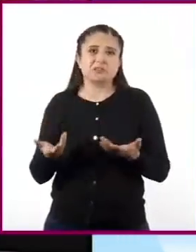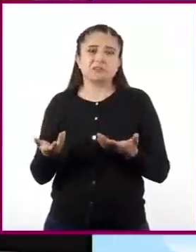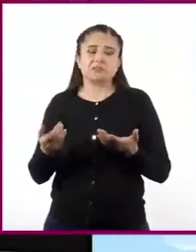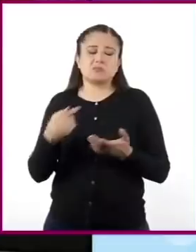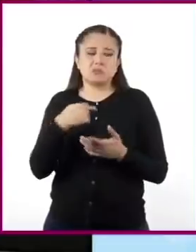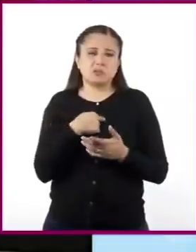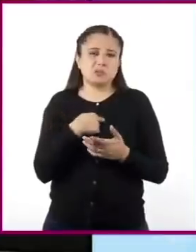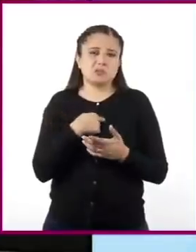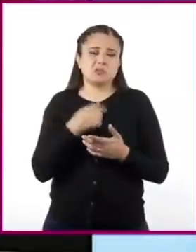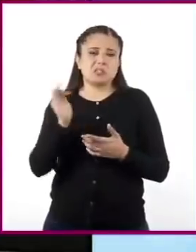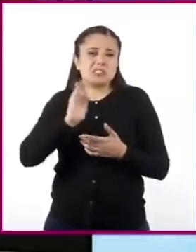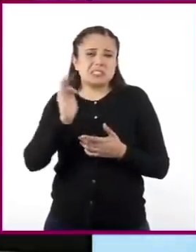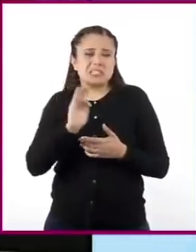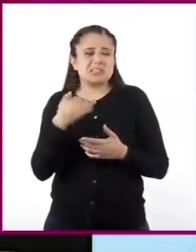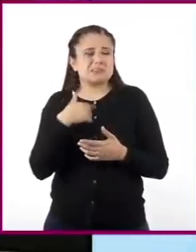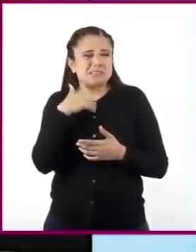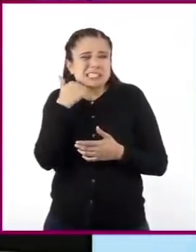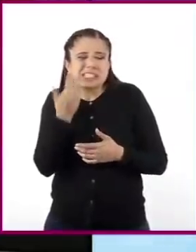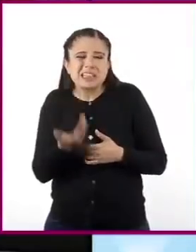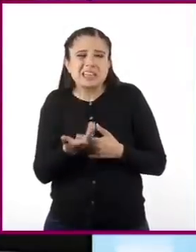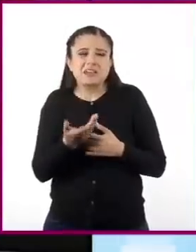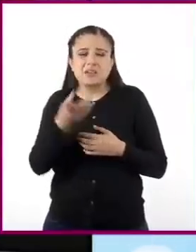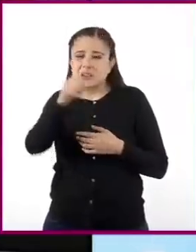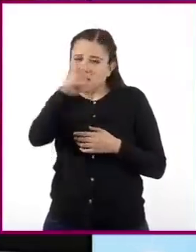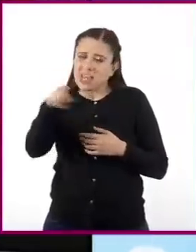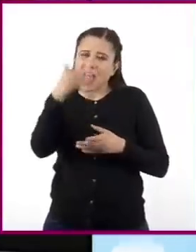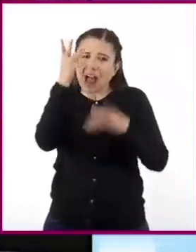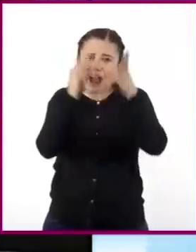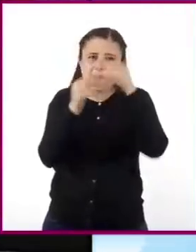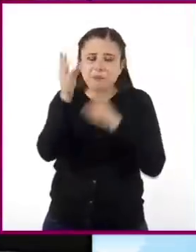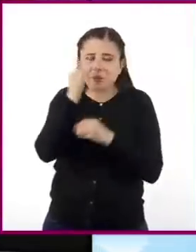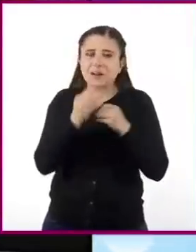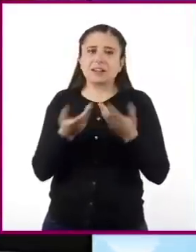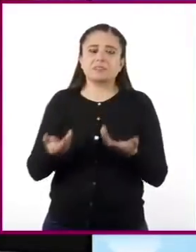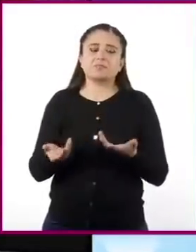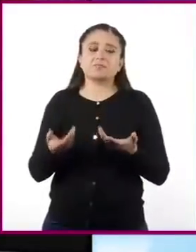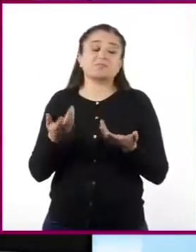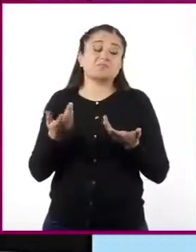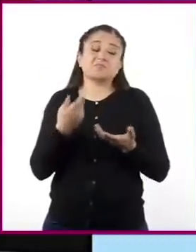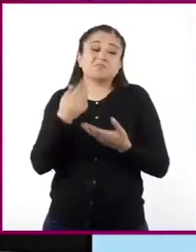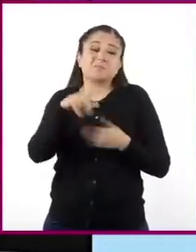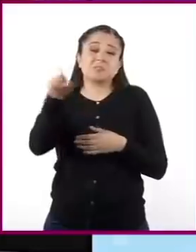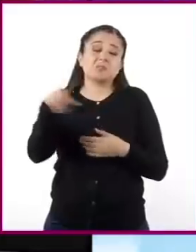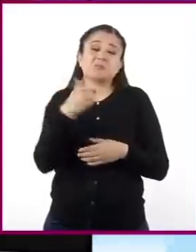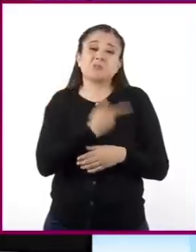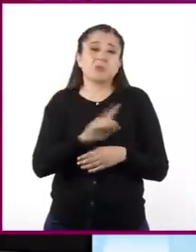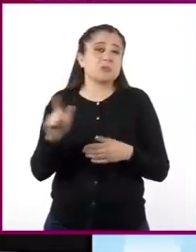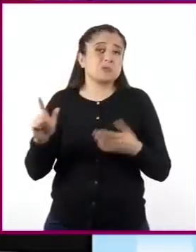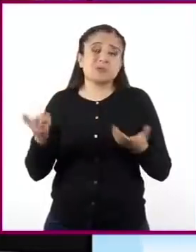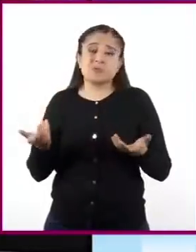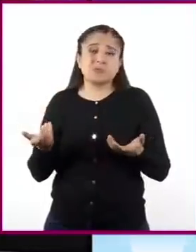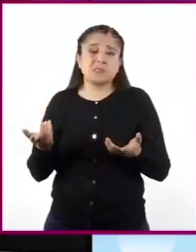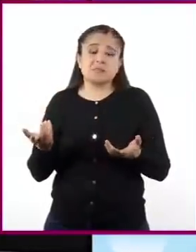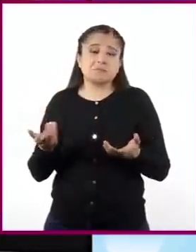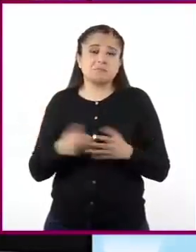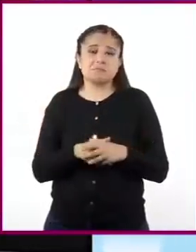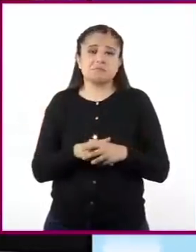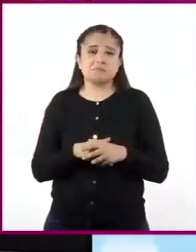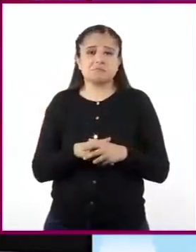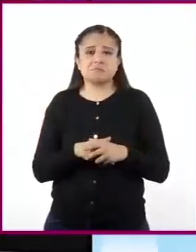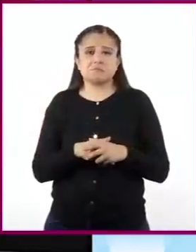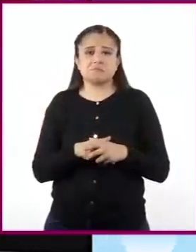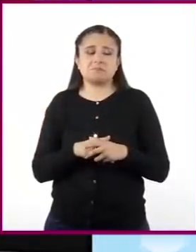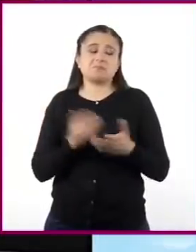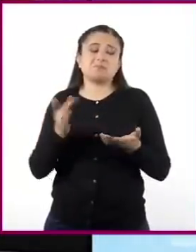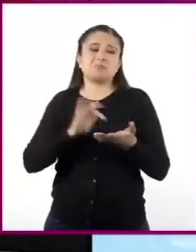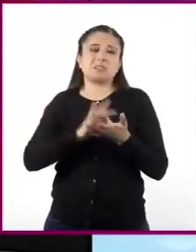yo trato de que aprendan, pero pues no les gusta, como pues